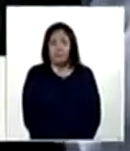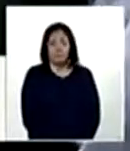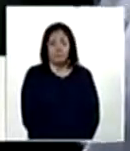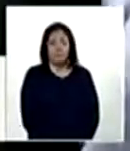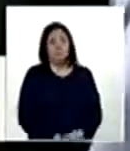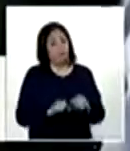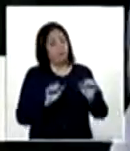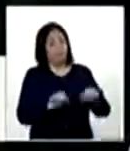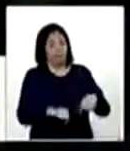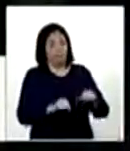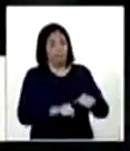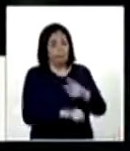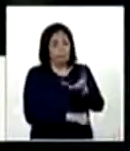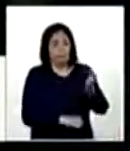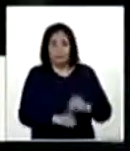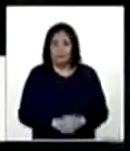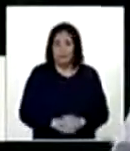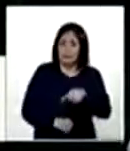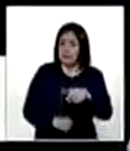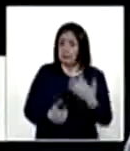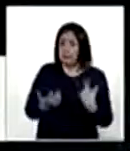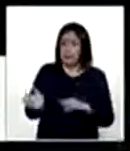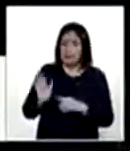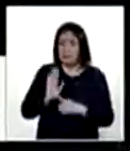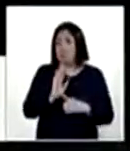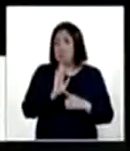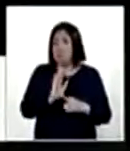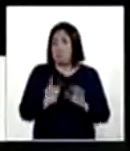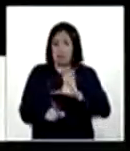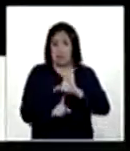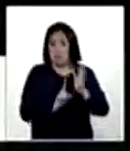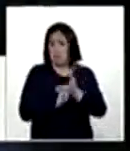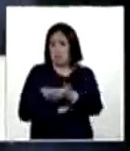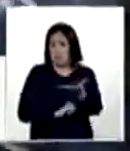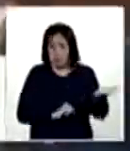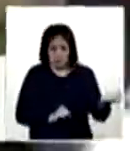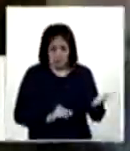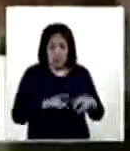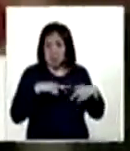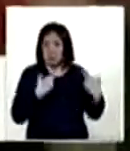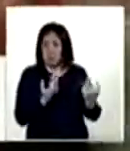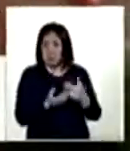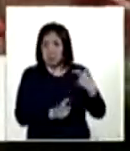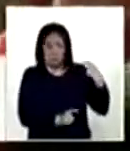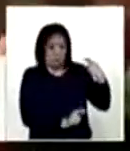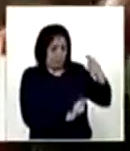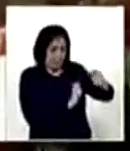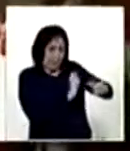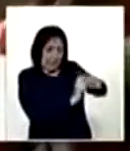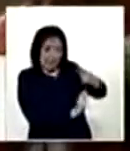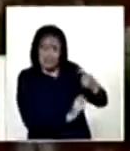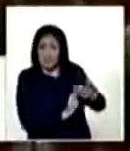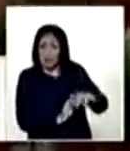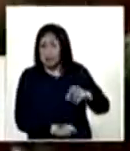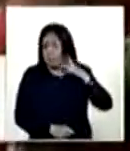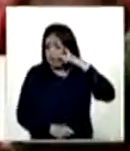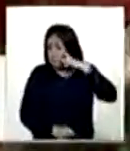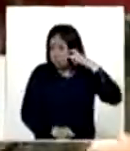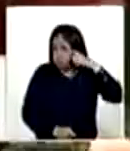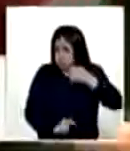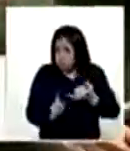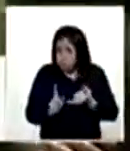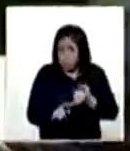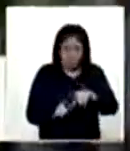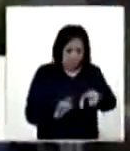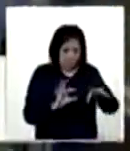Claro que sí, y como decíamos, es la versión de nuestra cultura. Acá están reunidos entonces tradiciones, no solamente de Puno, como de la familia